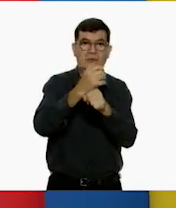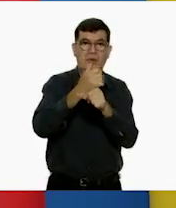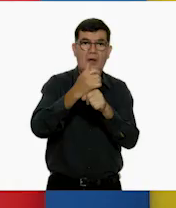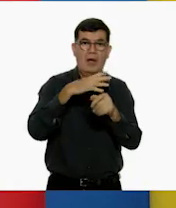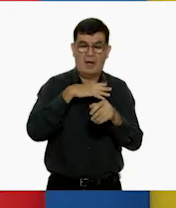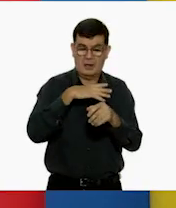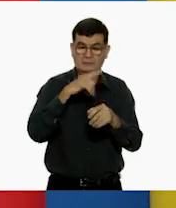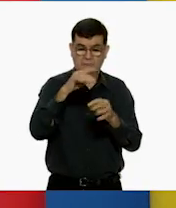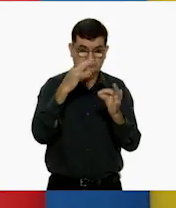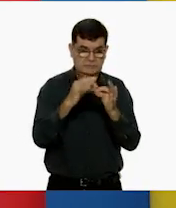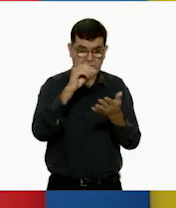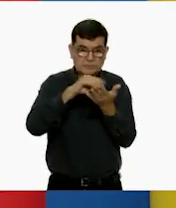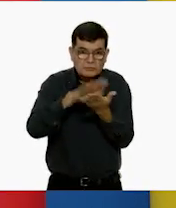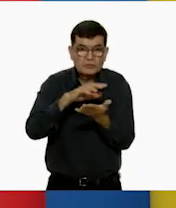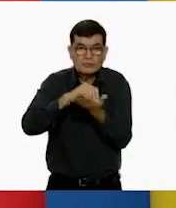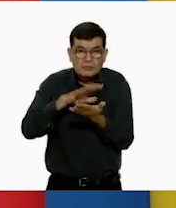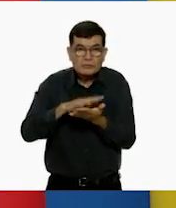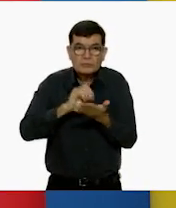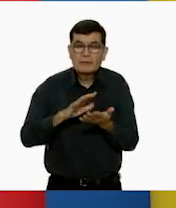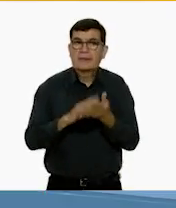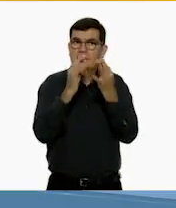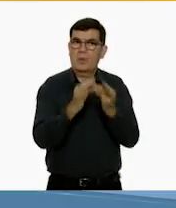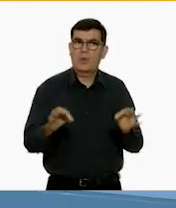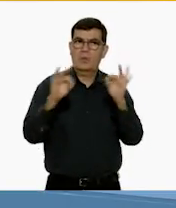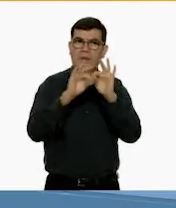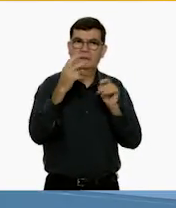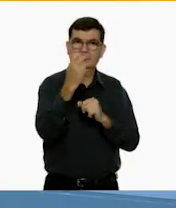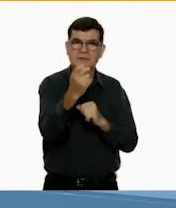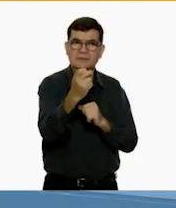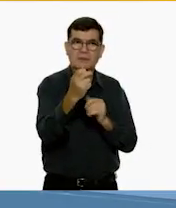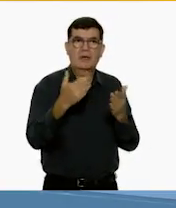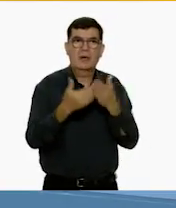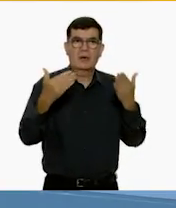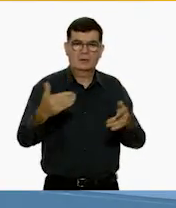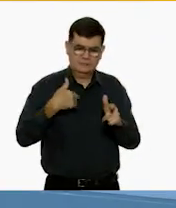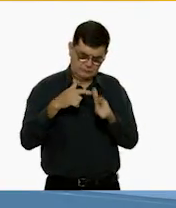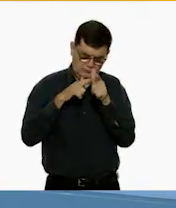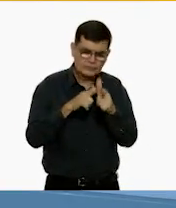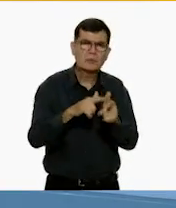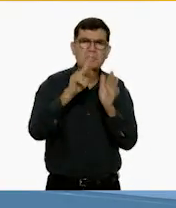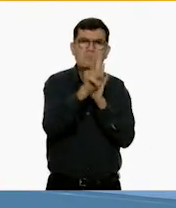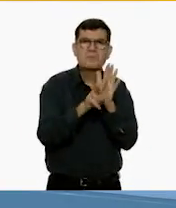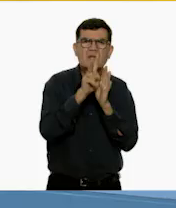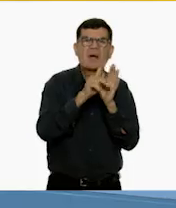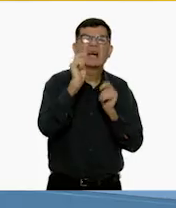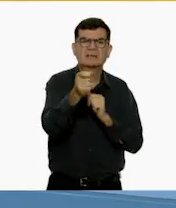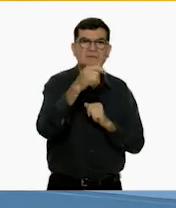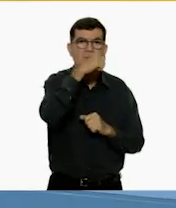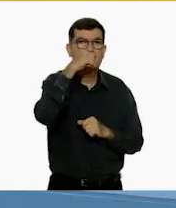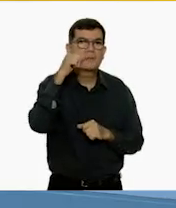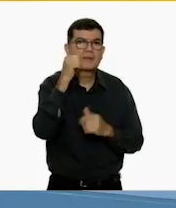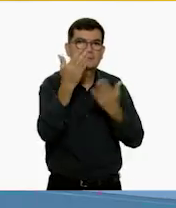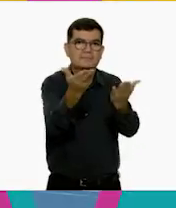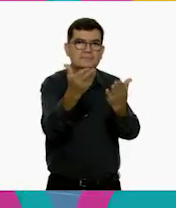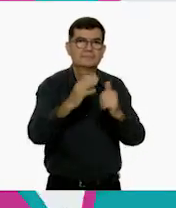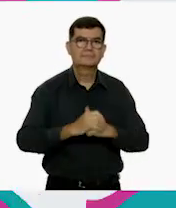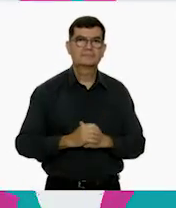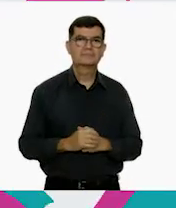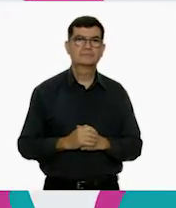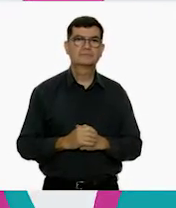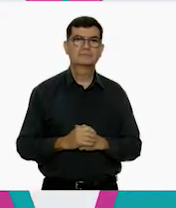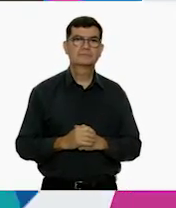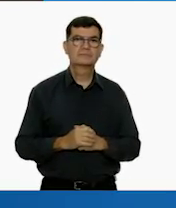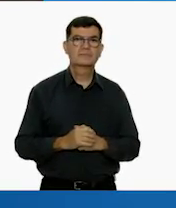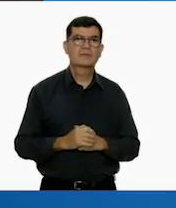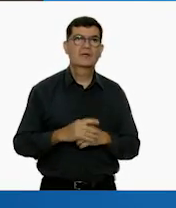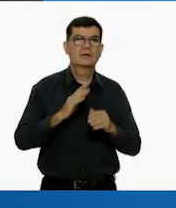todos los datos que les parezcan relevantes. Vamos a continuar viendo el video sobre Benito Juárez. ¡Corre video!